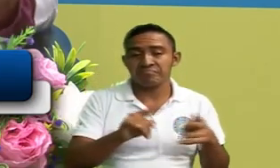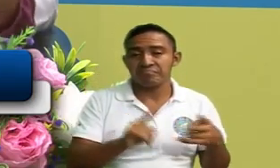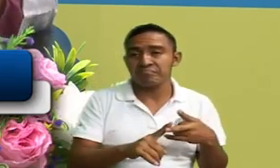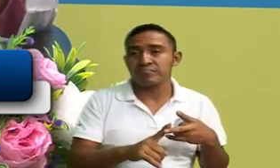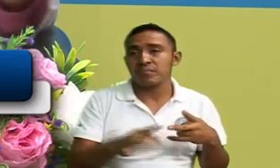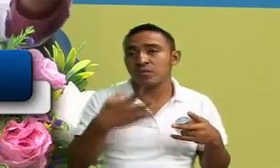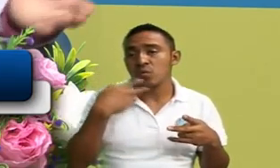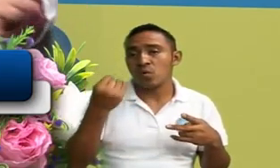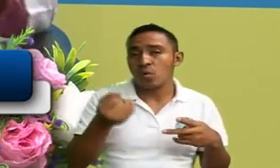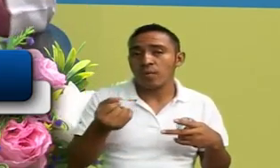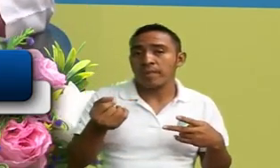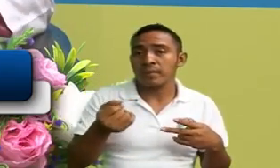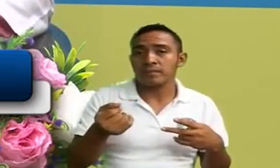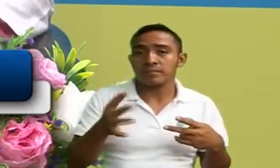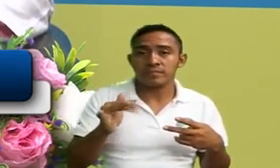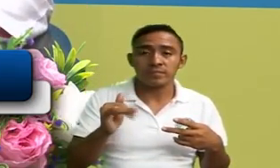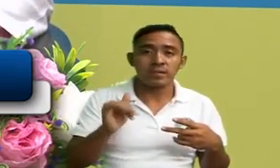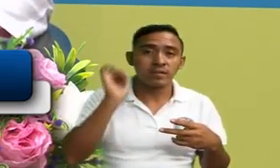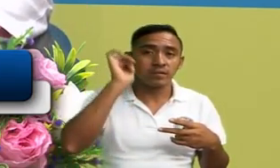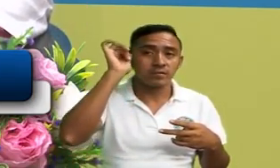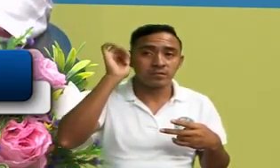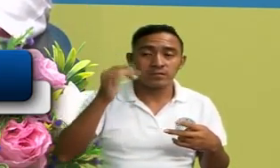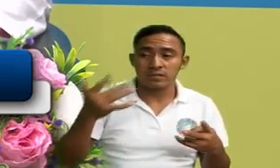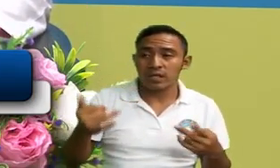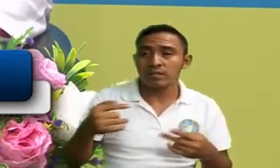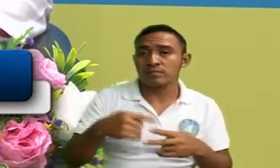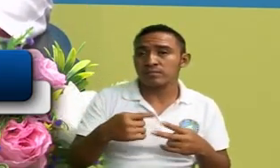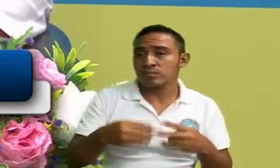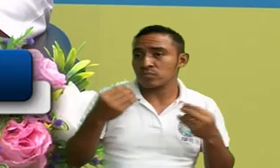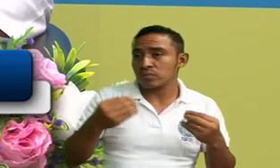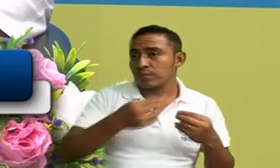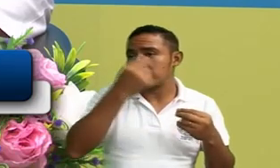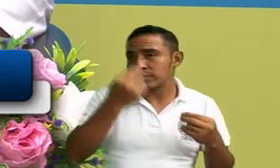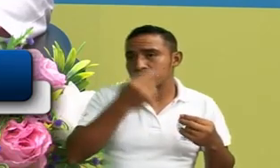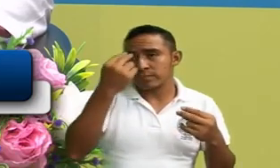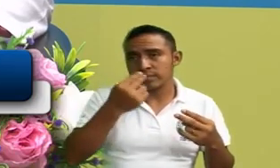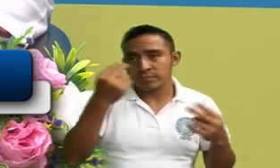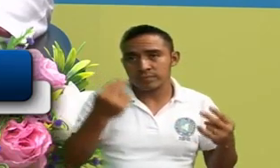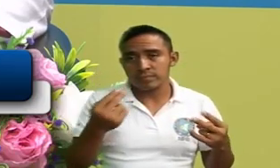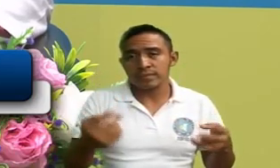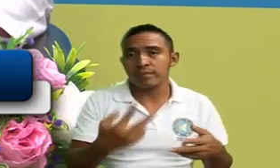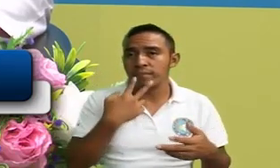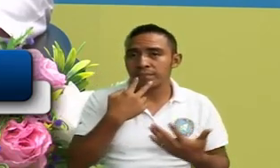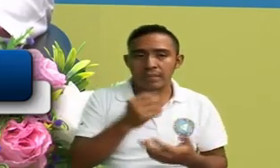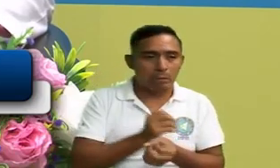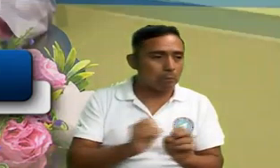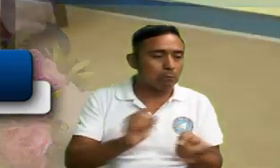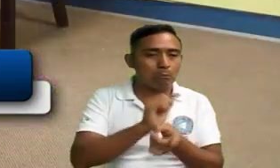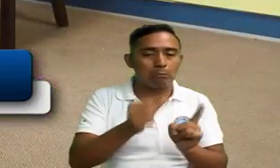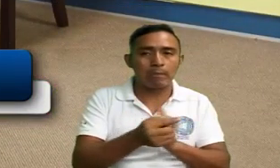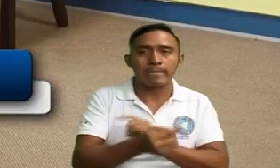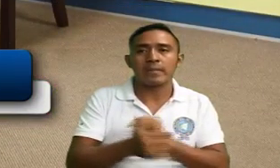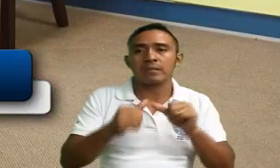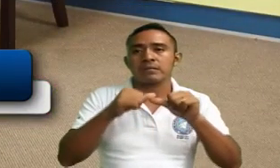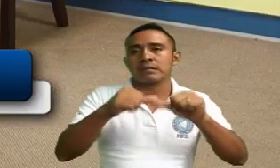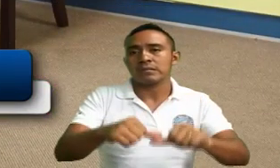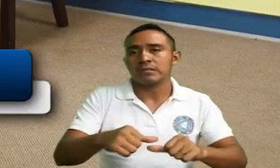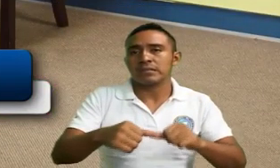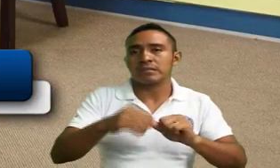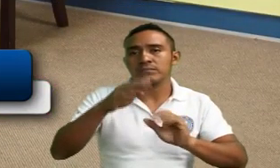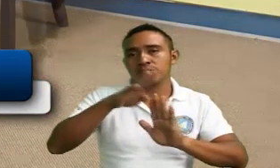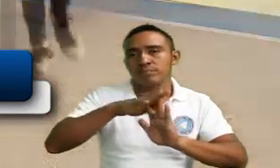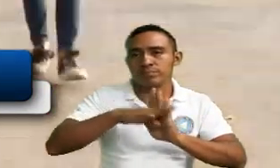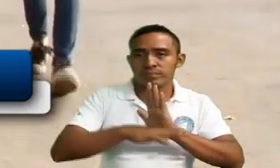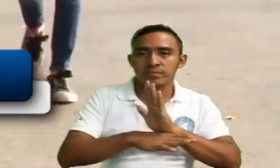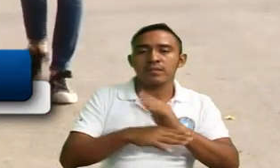paciente joven, la adolescente, que llega acompañada de su mamá, múltiples consultas, porque no hay mejoría de los síntomas, siempre están con dismenorrea,